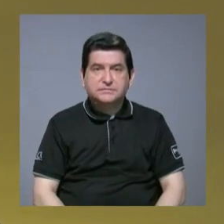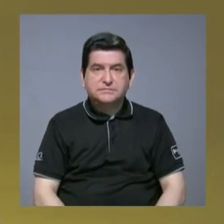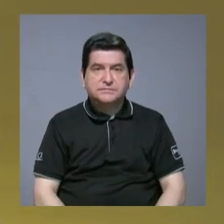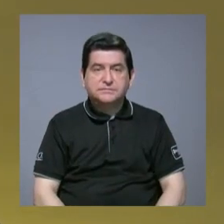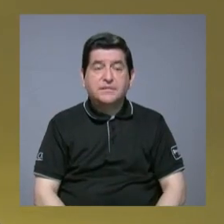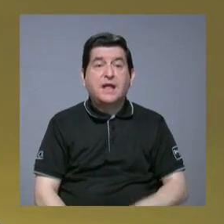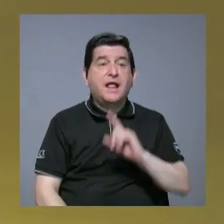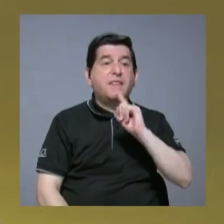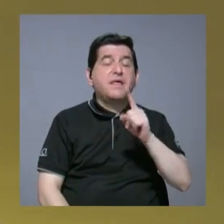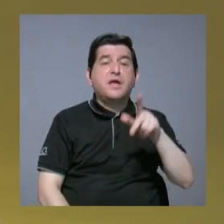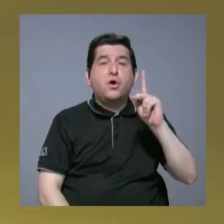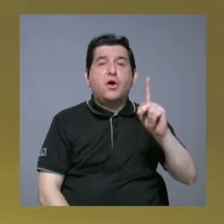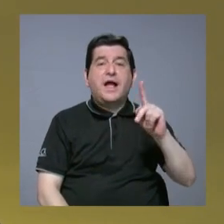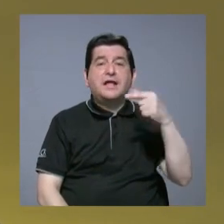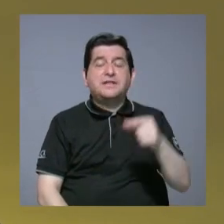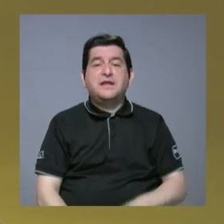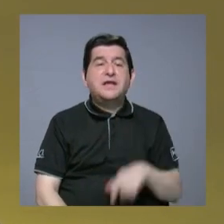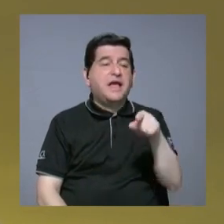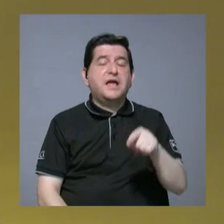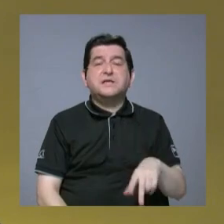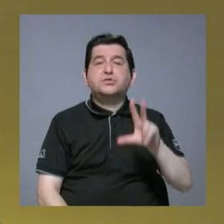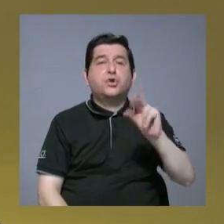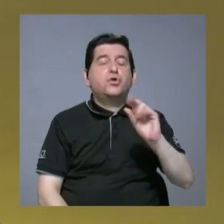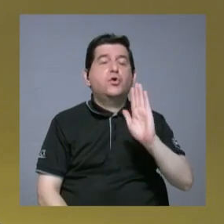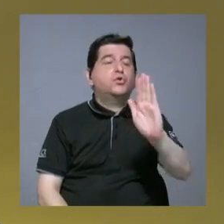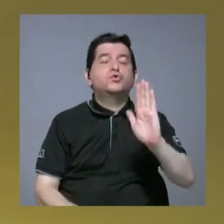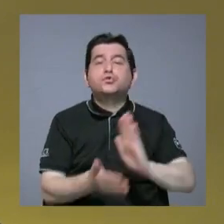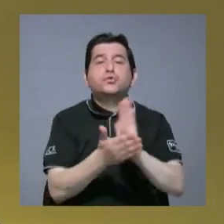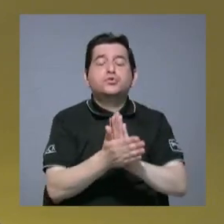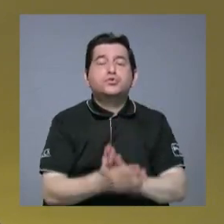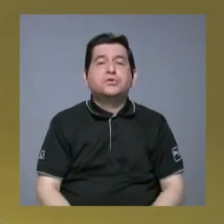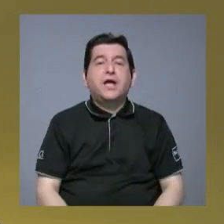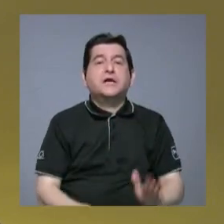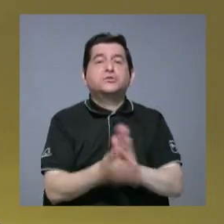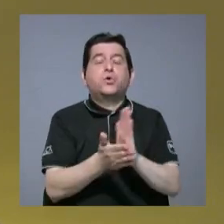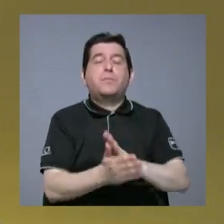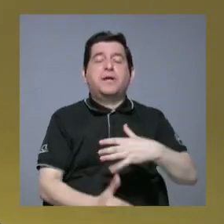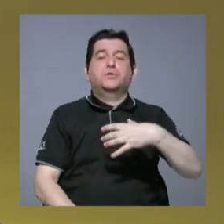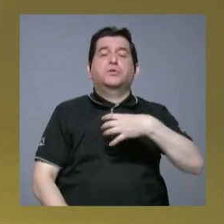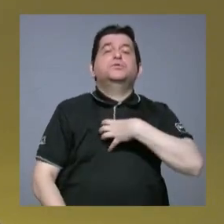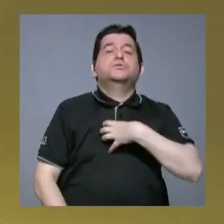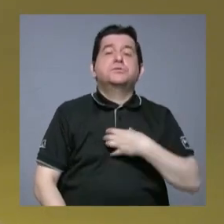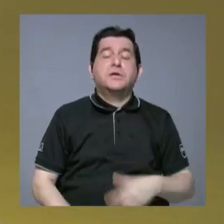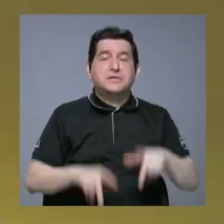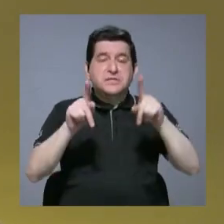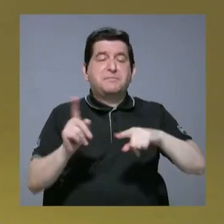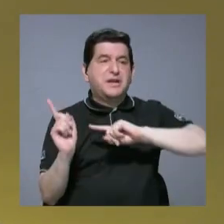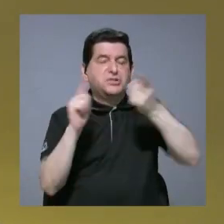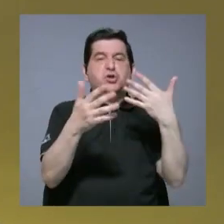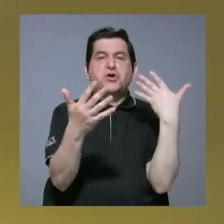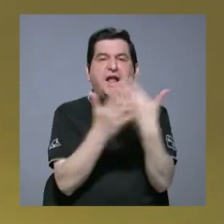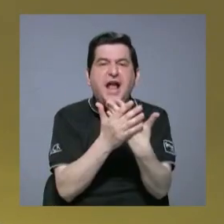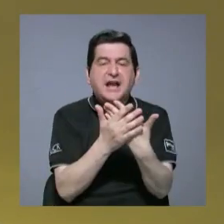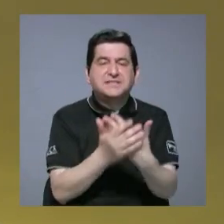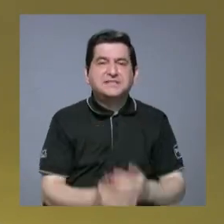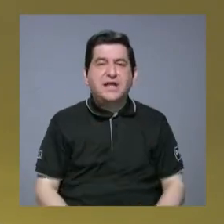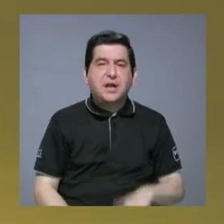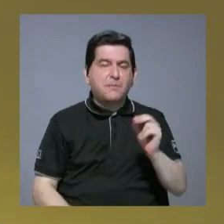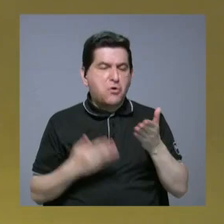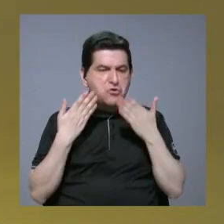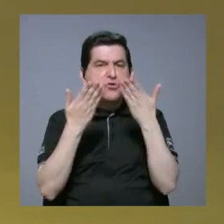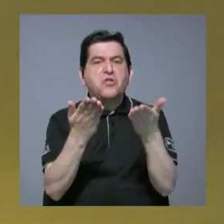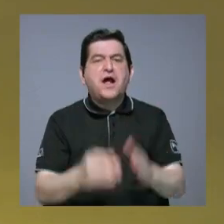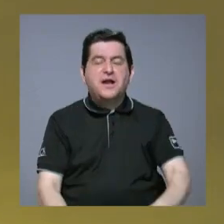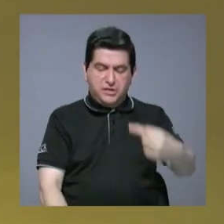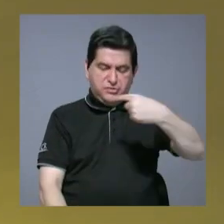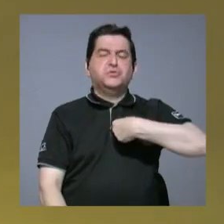dijo Katharine que esas no son notas de ustedes, esas son notas de ella, y que si alguien va a ir a la cárcel por no entregar esas